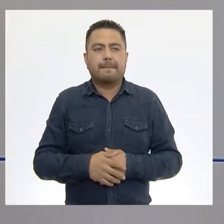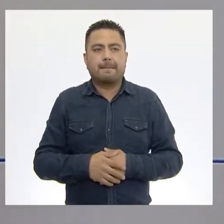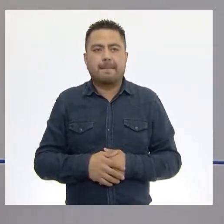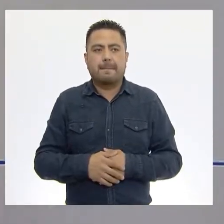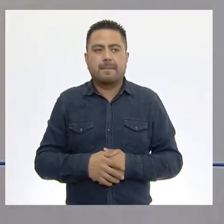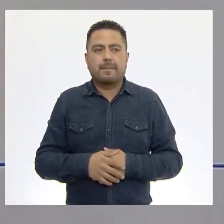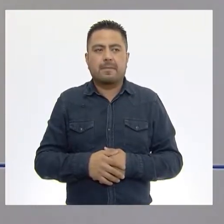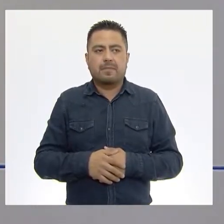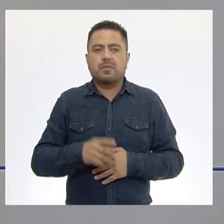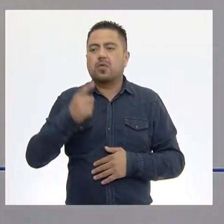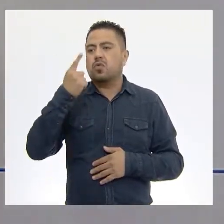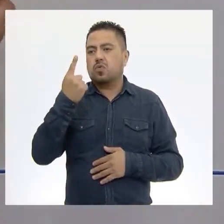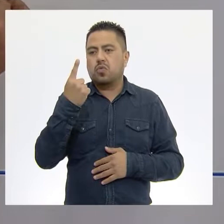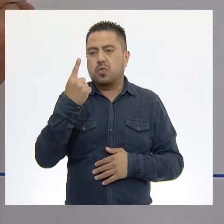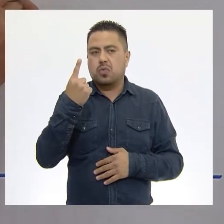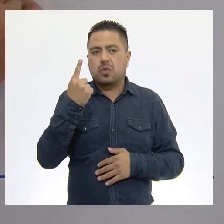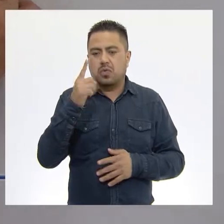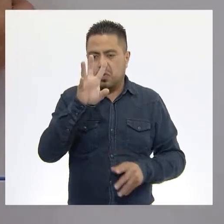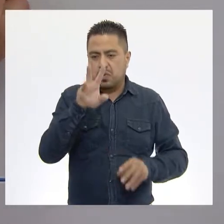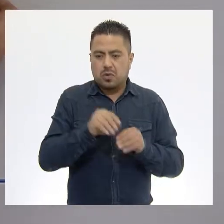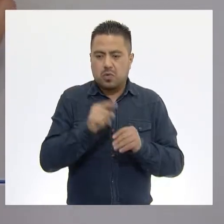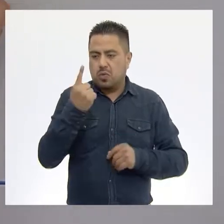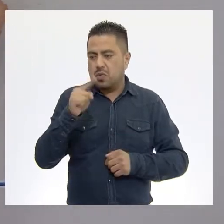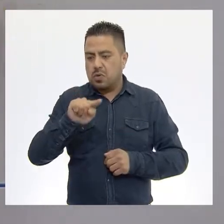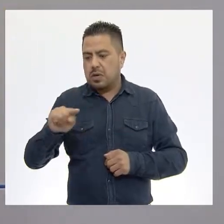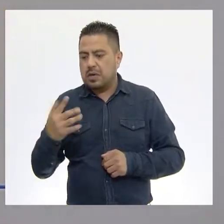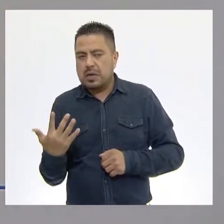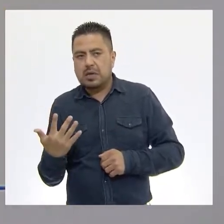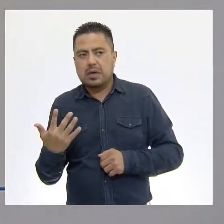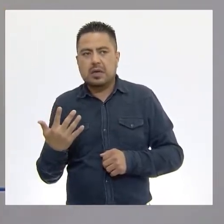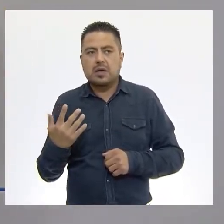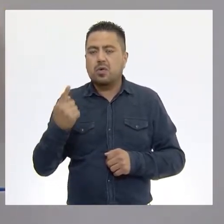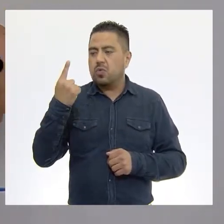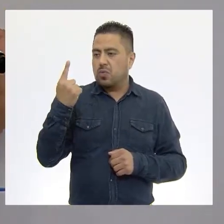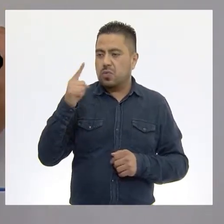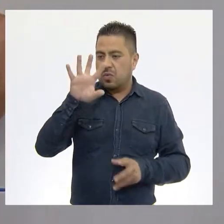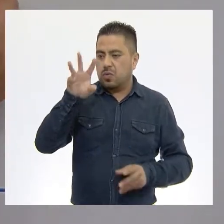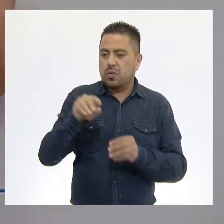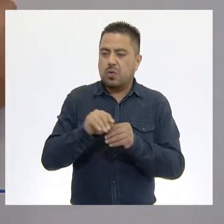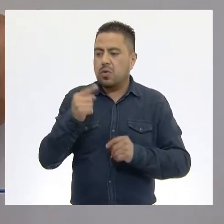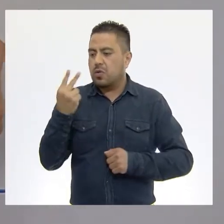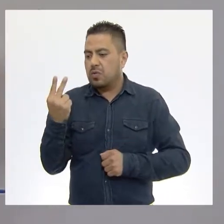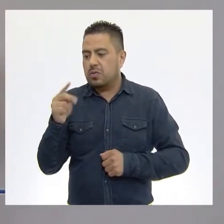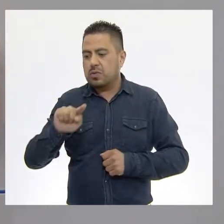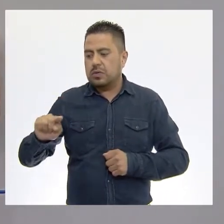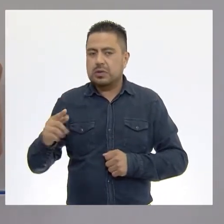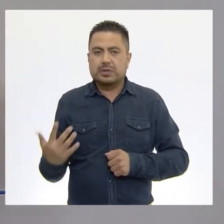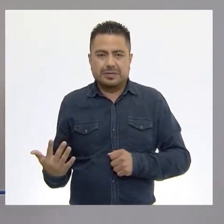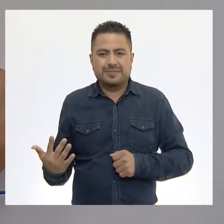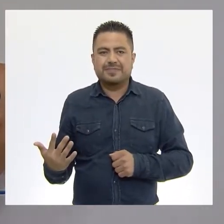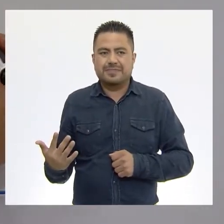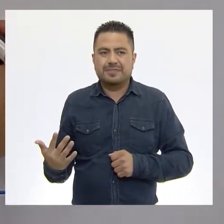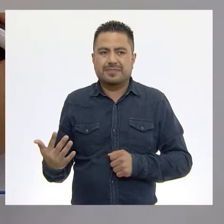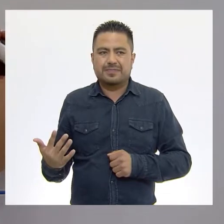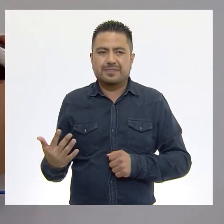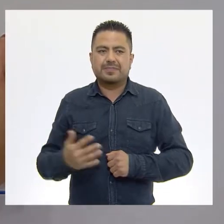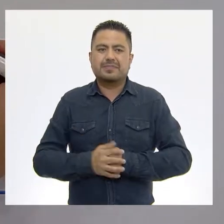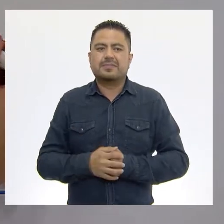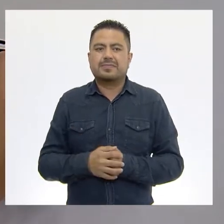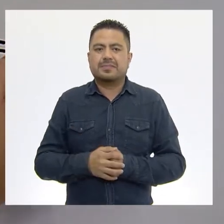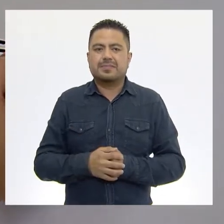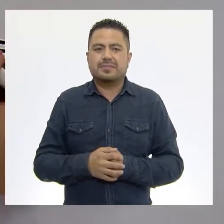Ahí es 1 entero con 1/5 Muy bien. y es 1 entero con 2/5.